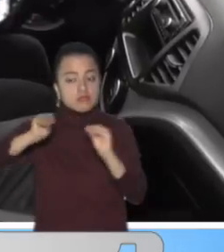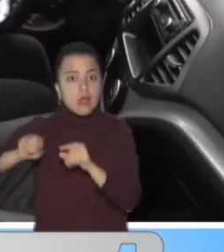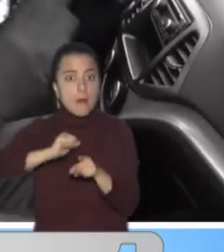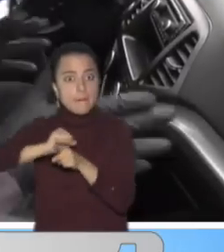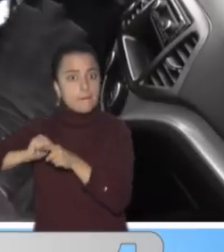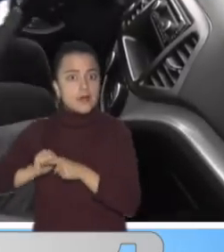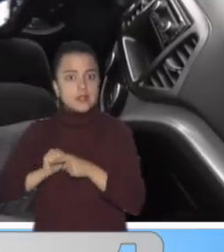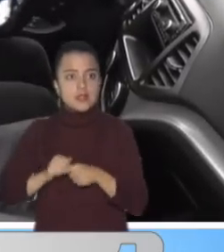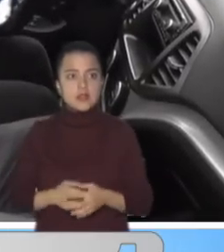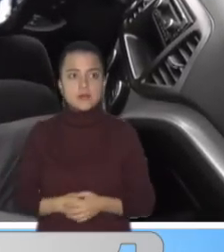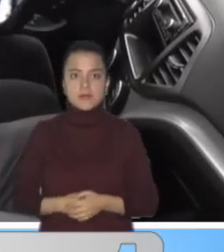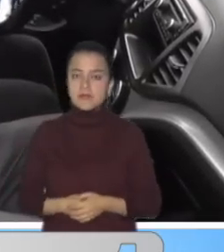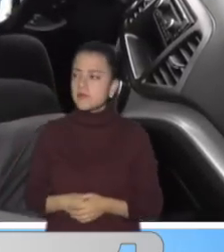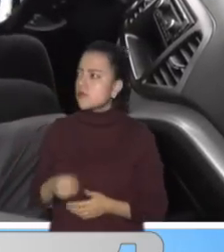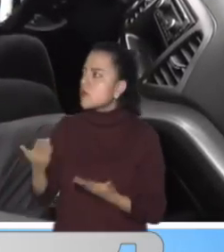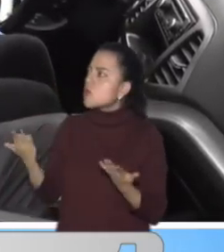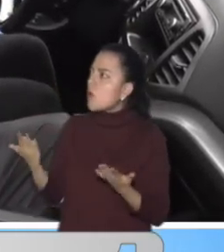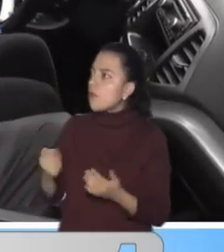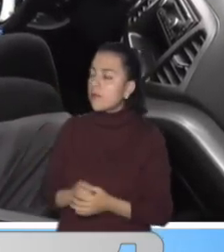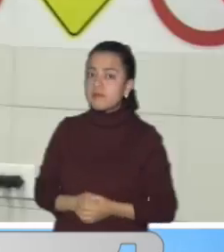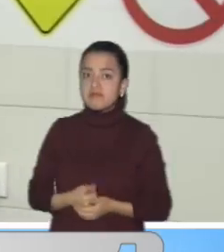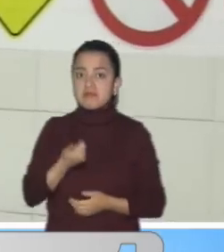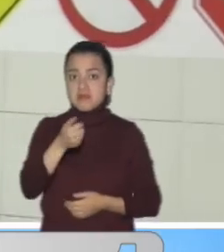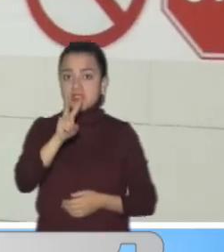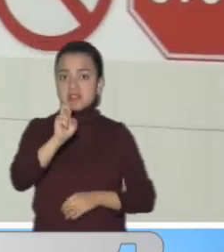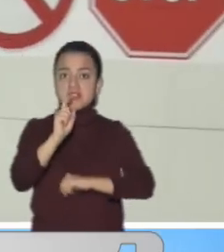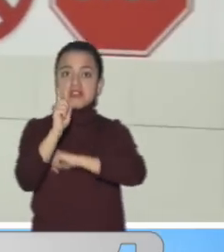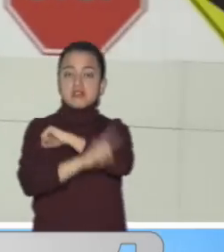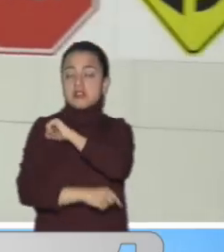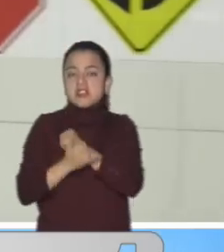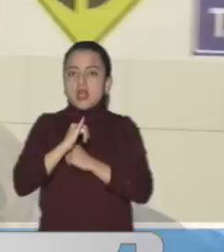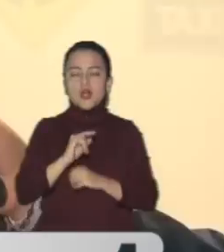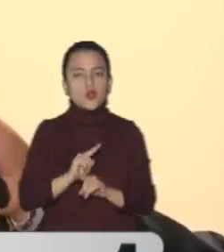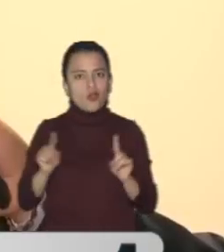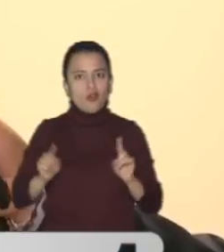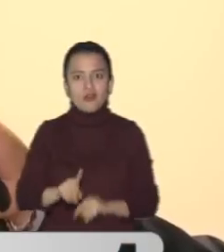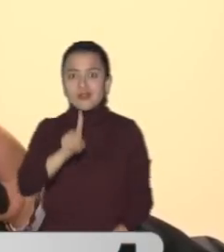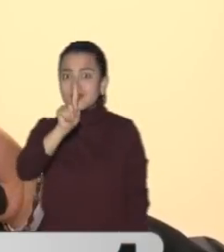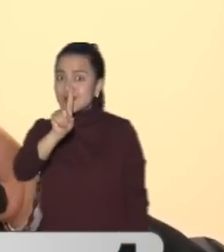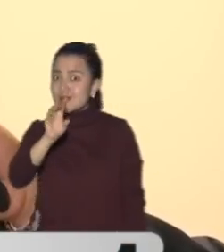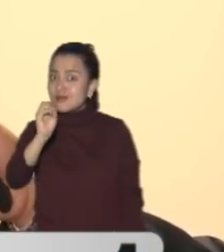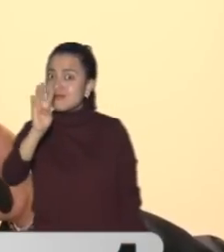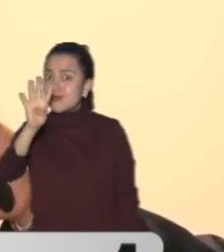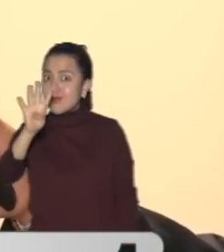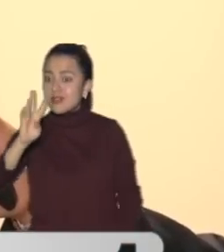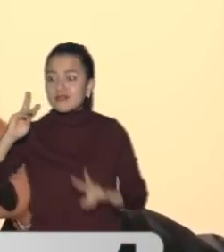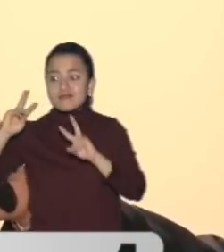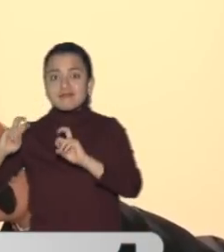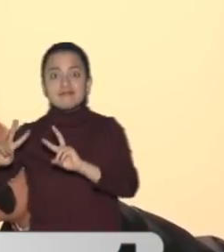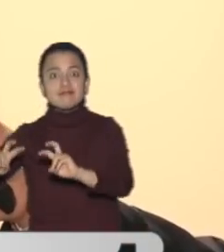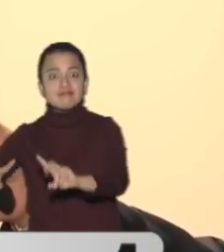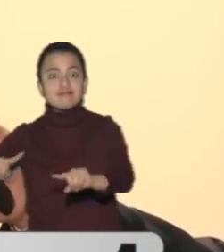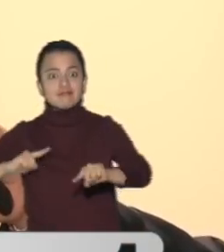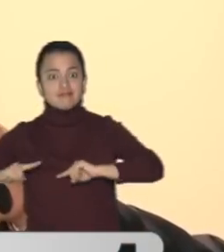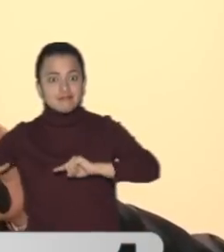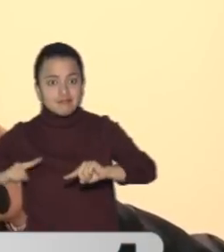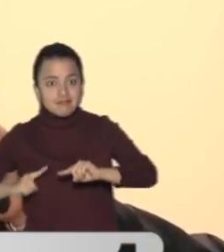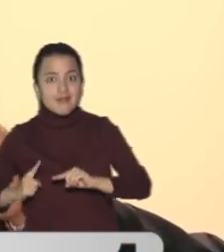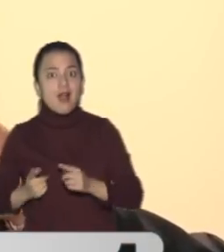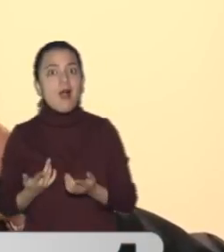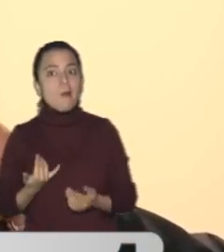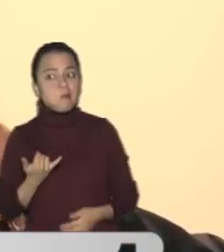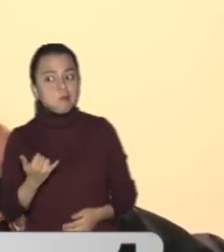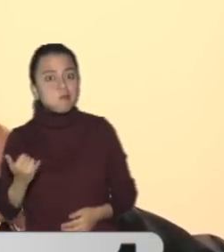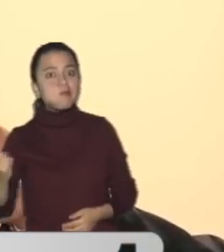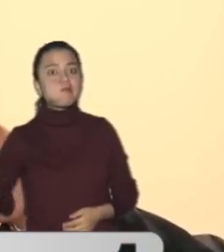de supervisión. No son solamente estas 17 sanciones, tenemos 104 procesos administrativos sancionatorios, de los